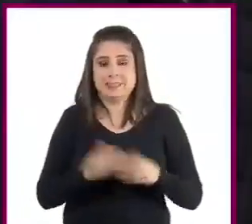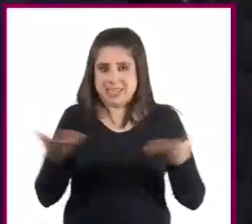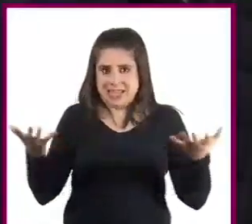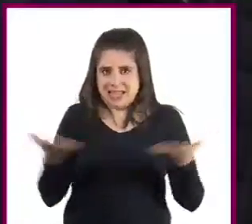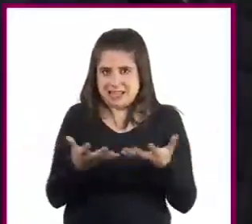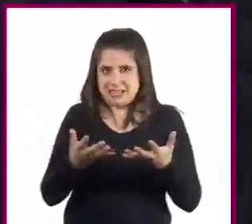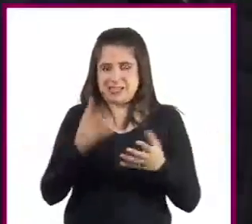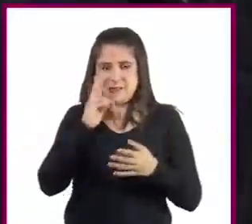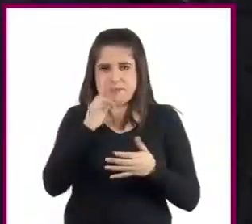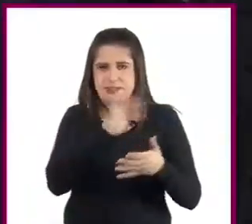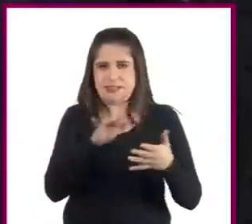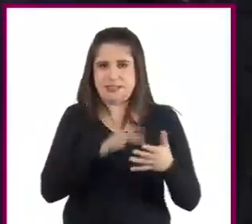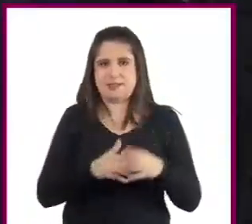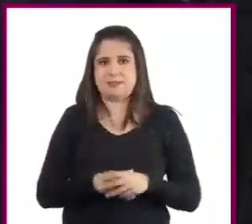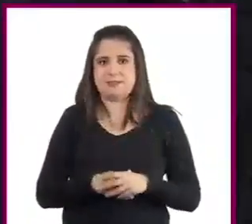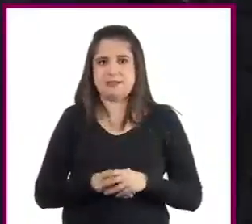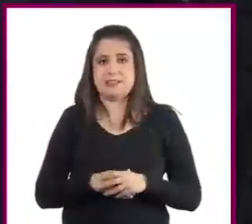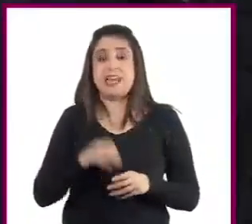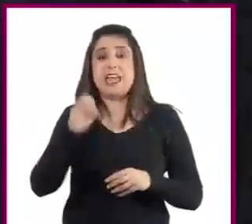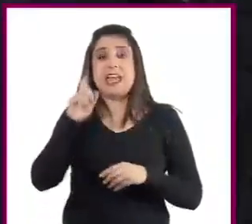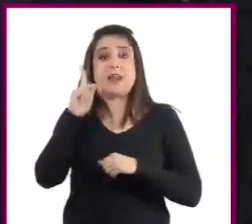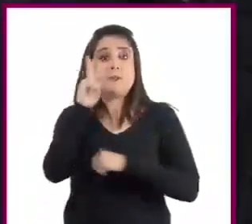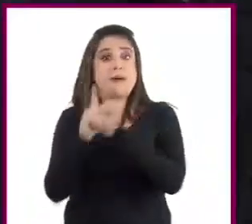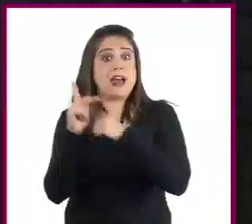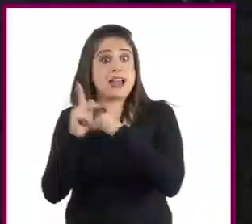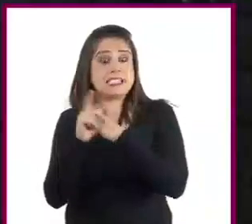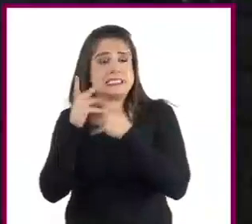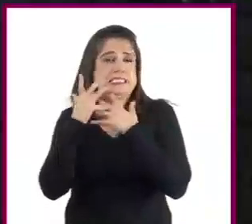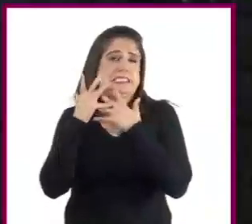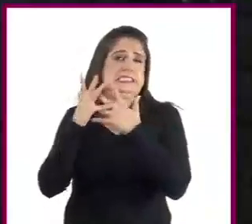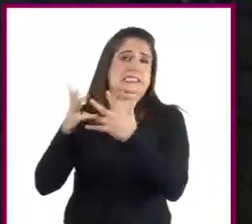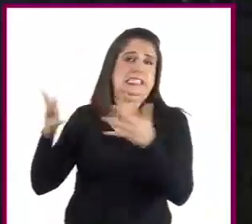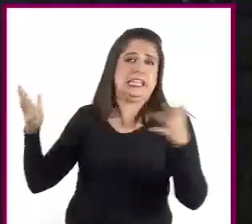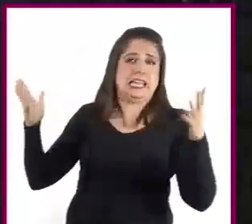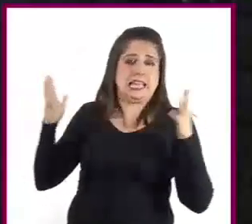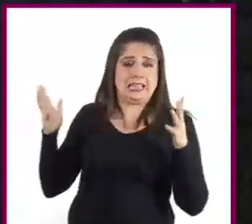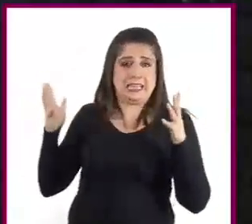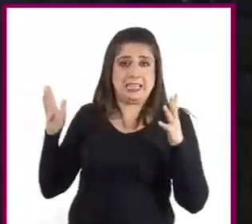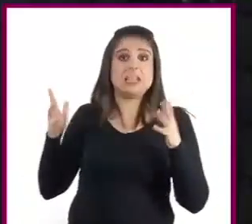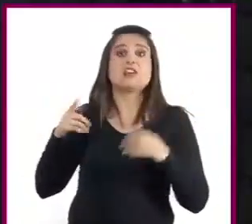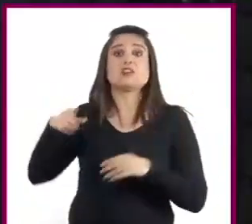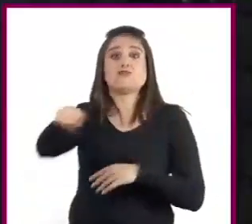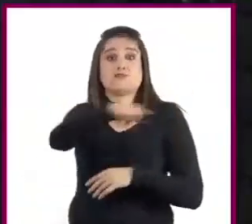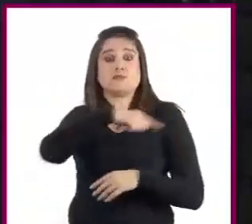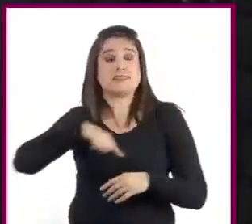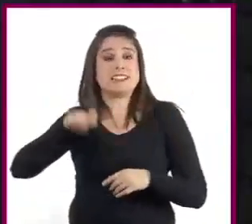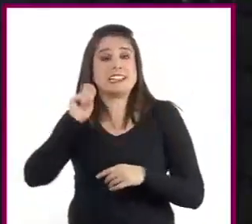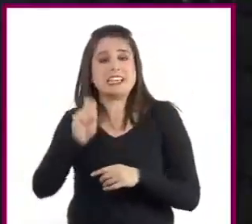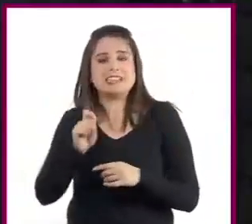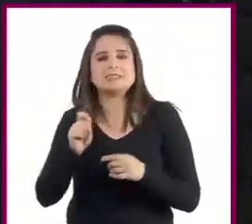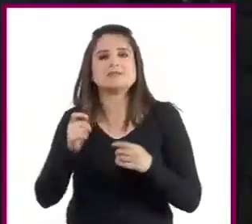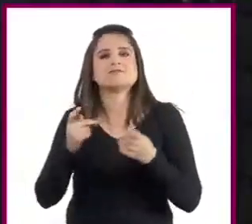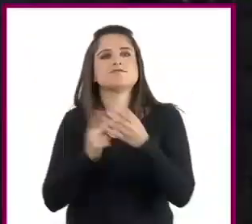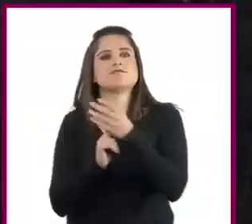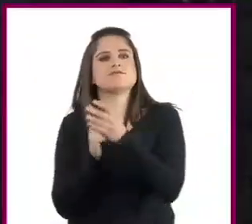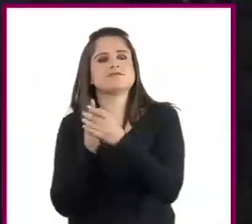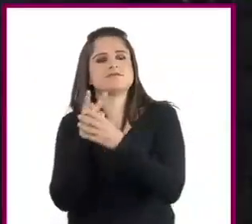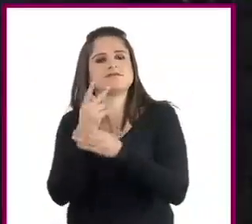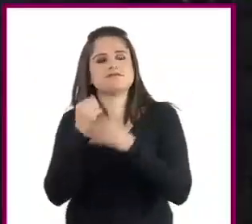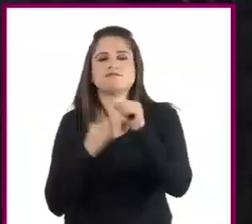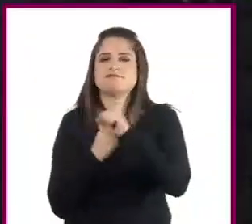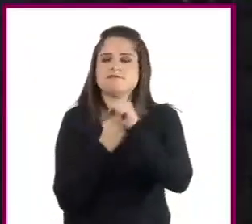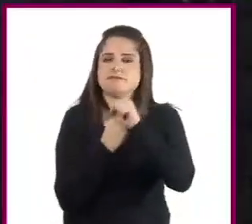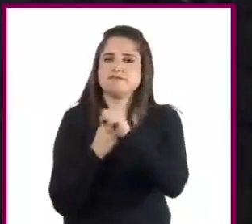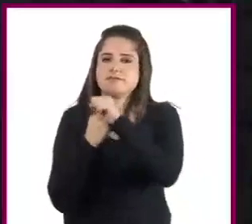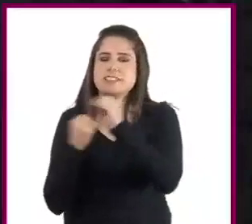Hagámoslo con un guión. El país es enorme. Somos nuestros cimientos. que son